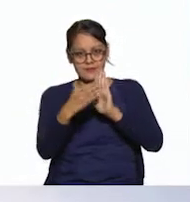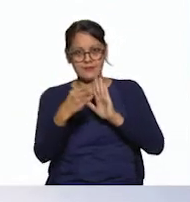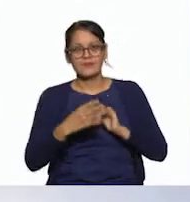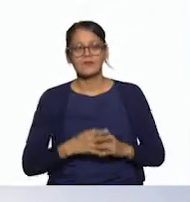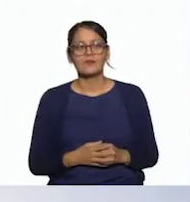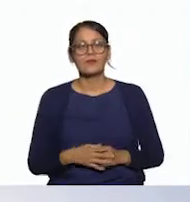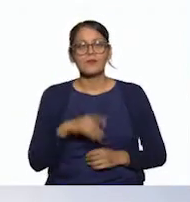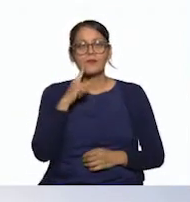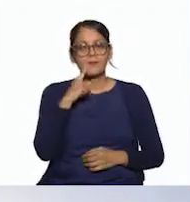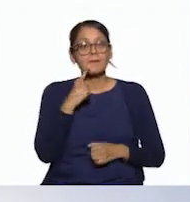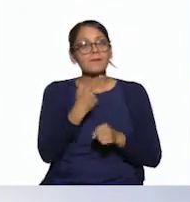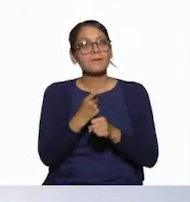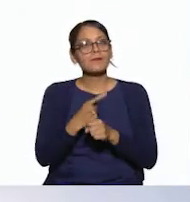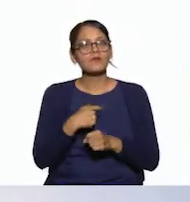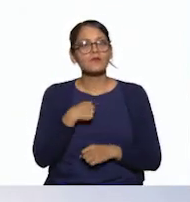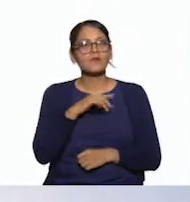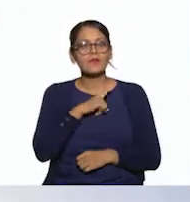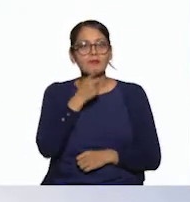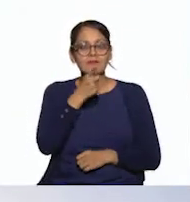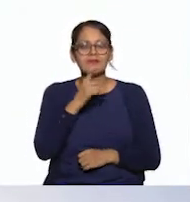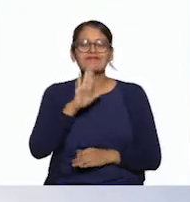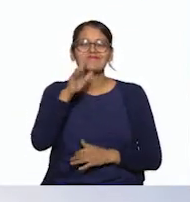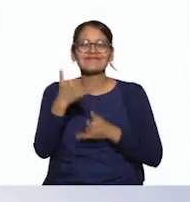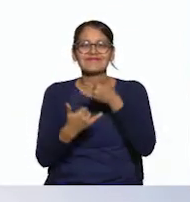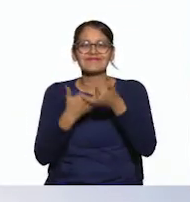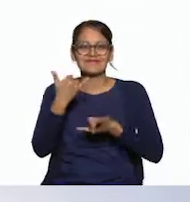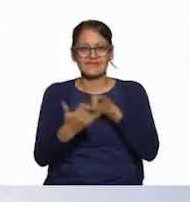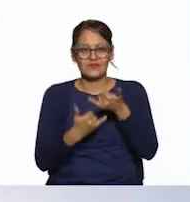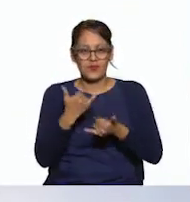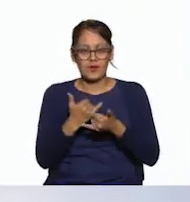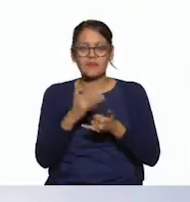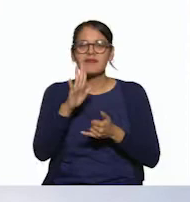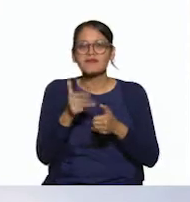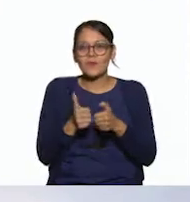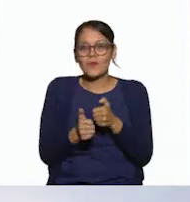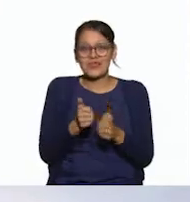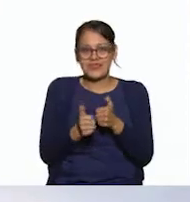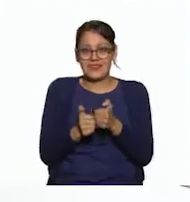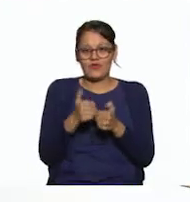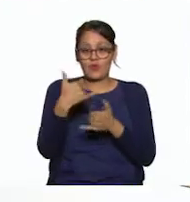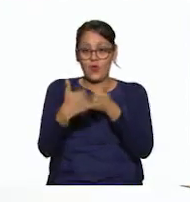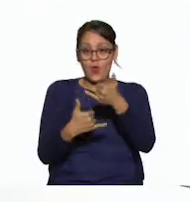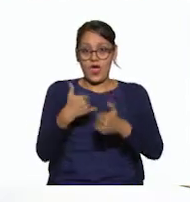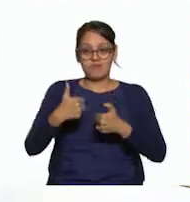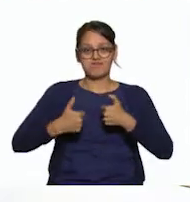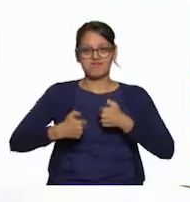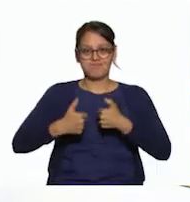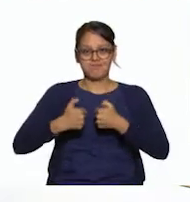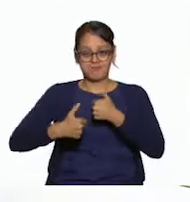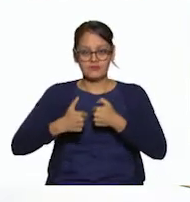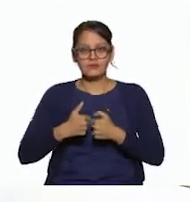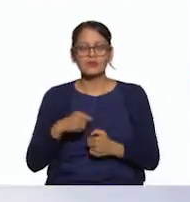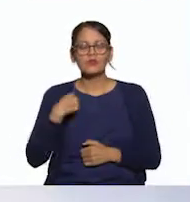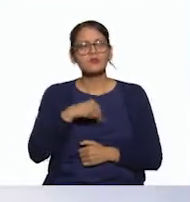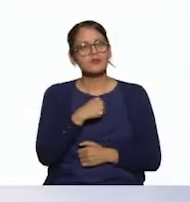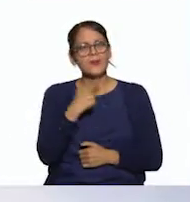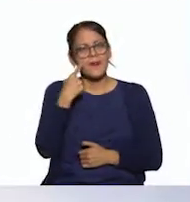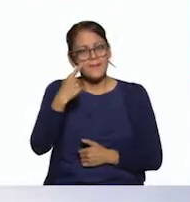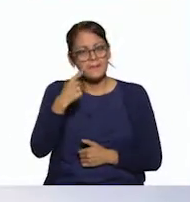a decir que esto sería como un juego de videos. Muy bien. Porque vamos a ir